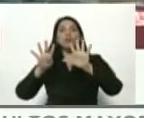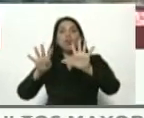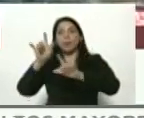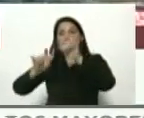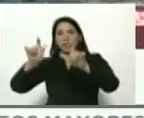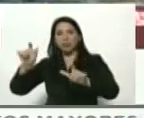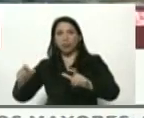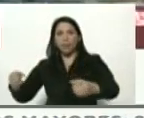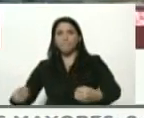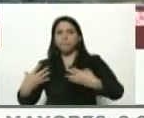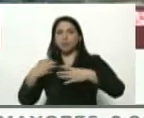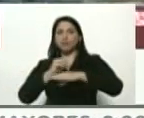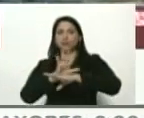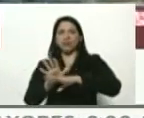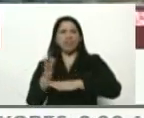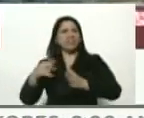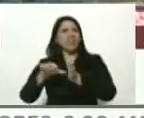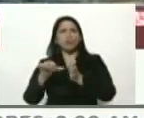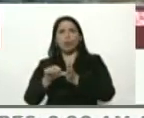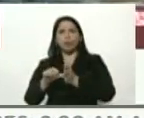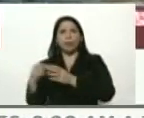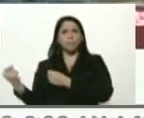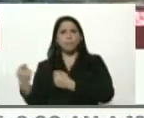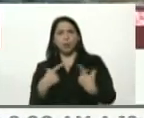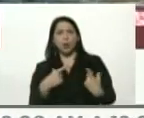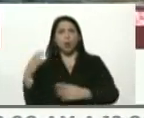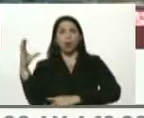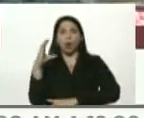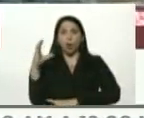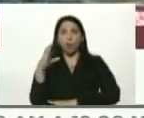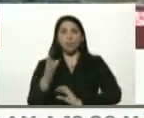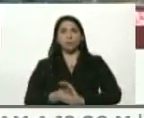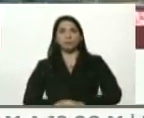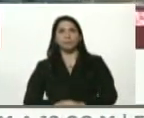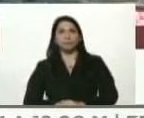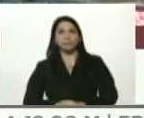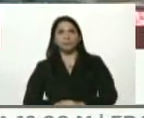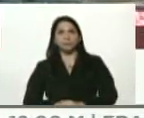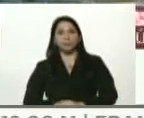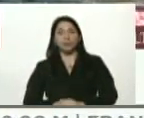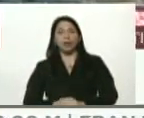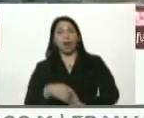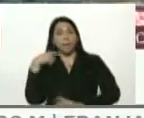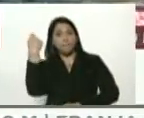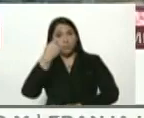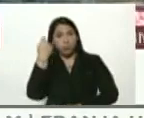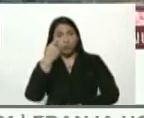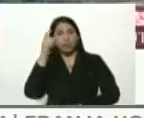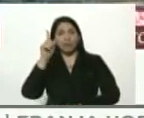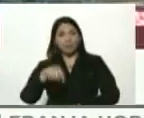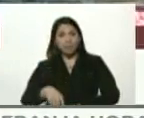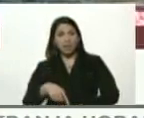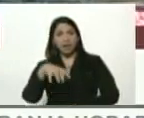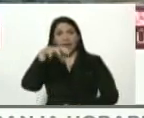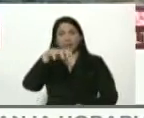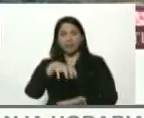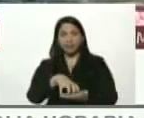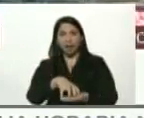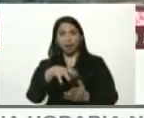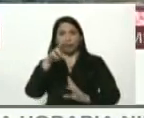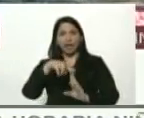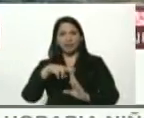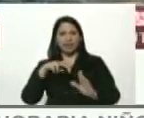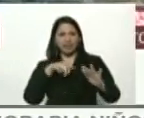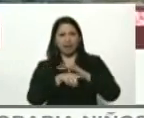de procedentes con nacionales procedentes de Colombia, tanto por Apure como por el estado